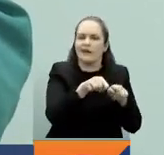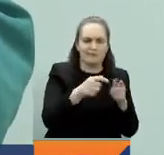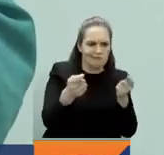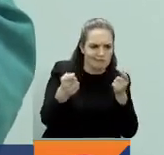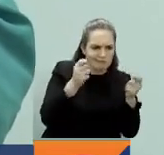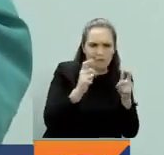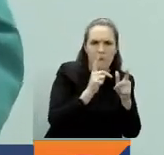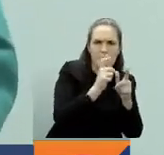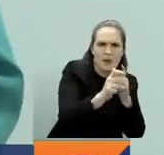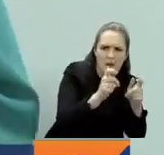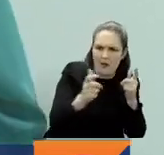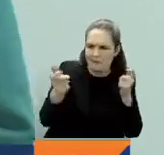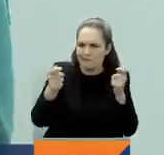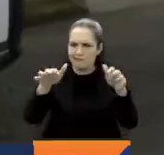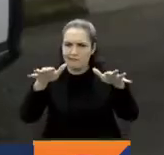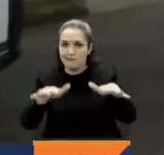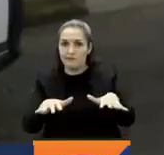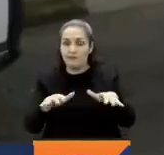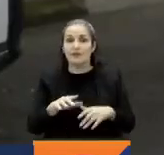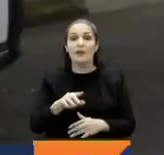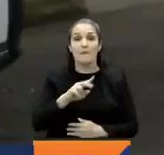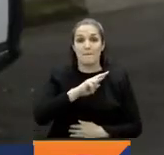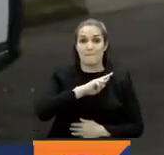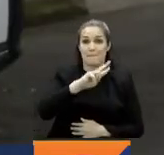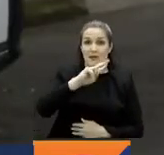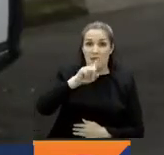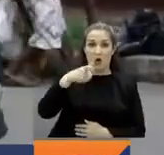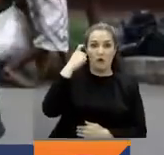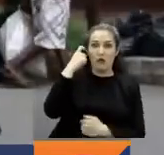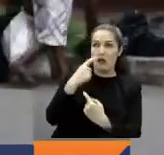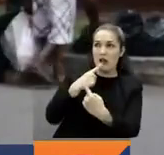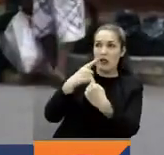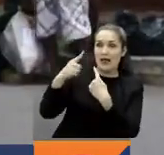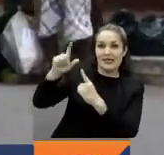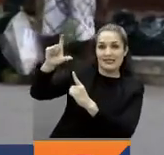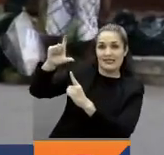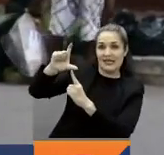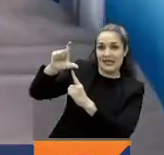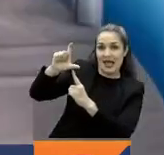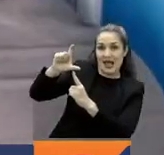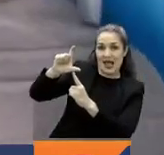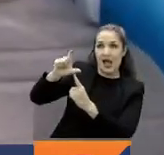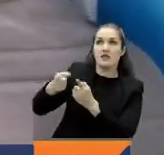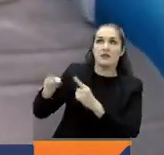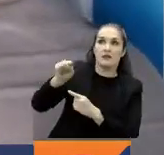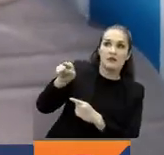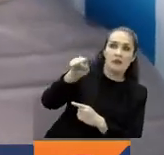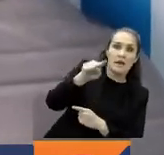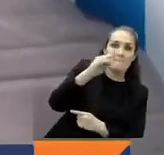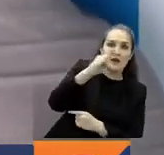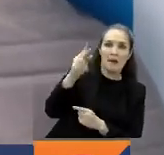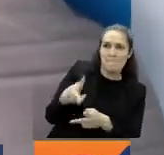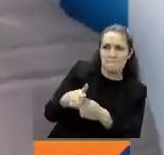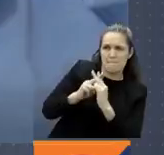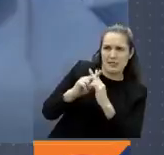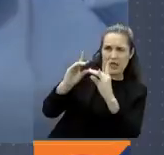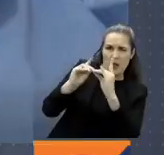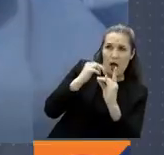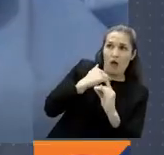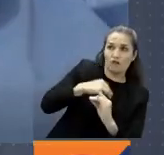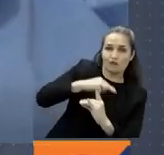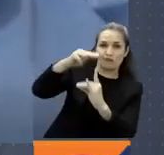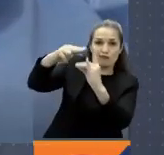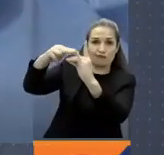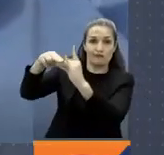gobierno departamental está coordinando traslados de pacientes a Ciénaga Magdalena y Barranquilla. Hay más de 200 en la lista de espera.